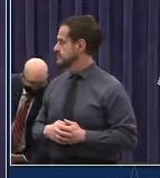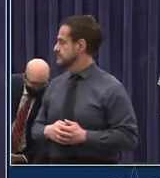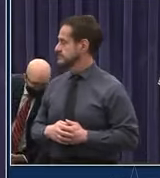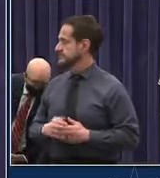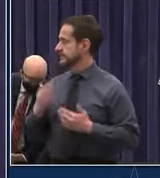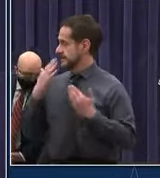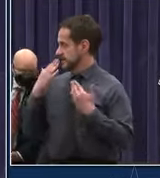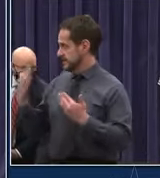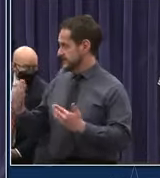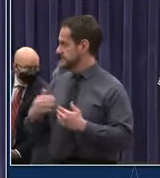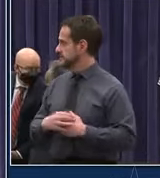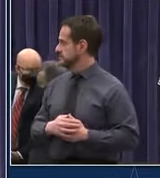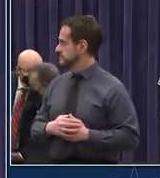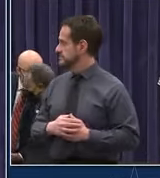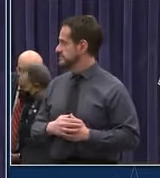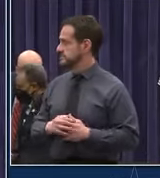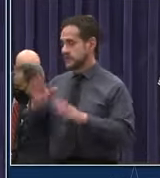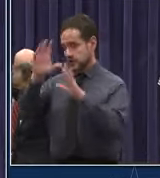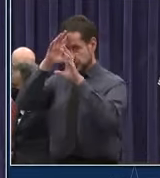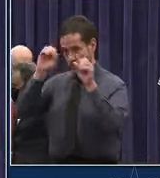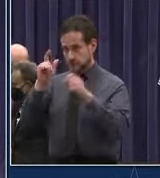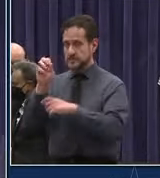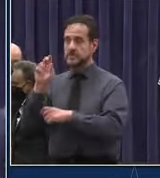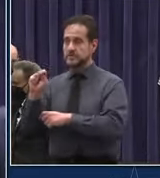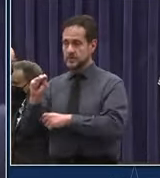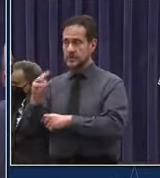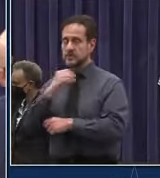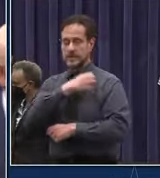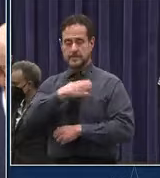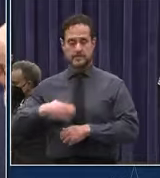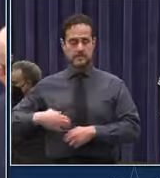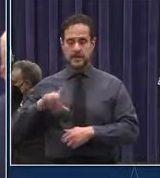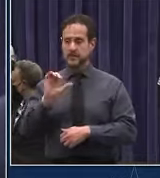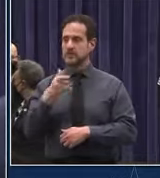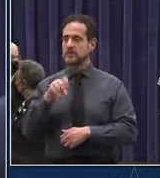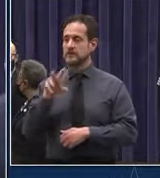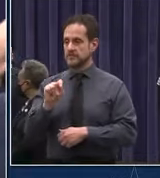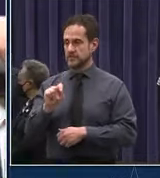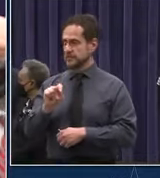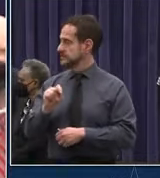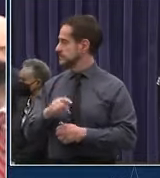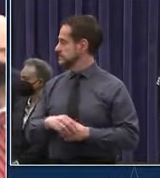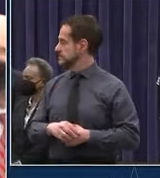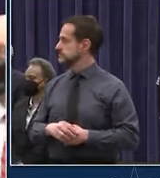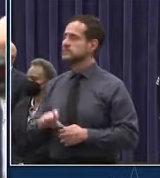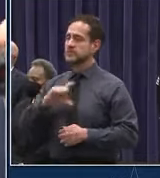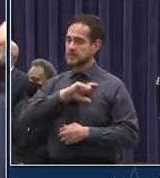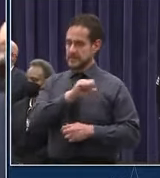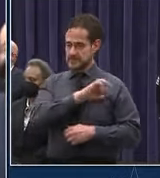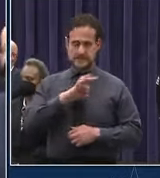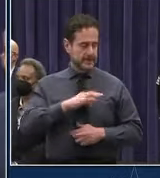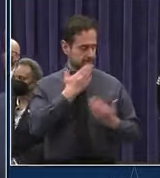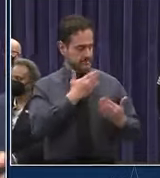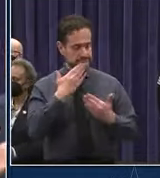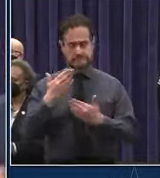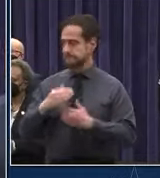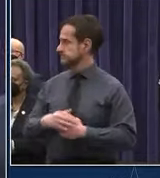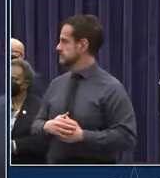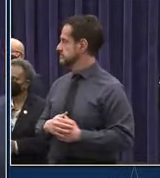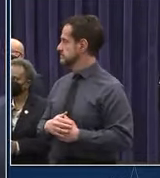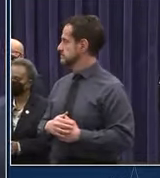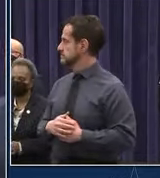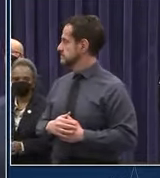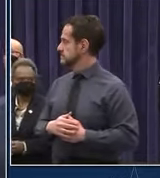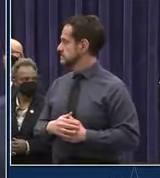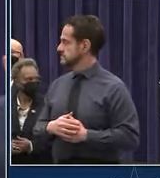Thank you, Superintendent Brown, Mayor Lightfoot, CPD staff, as well as my first assistant,